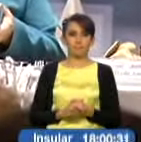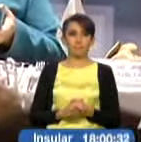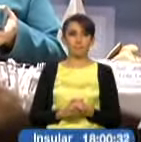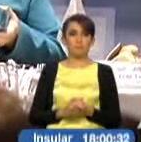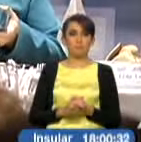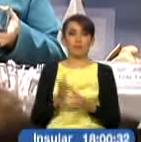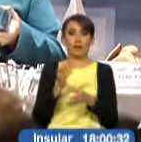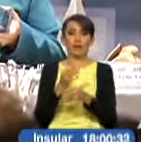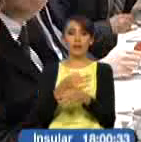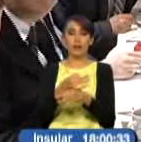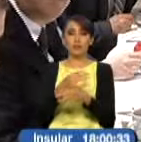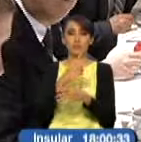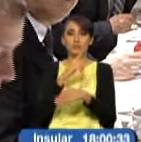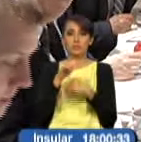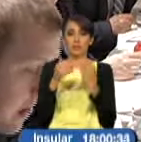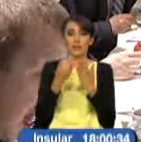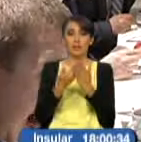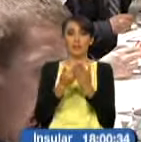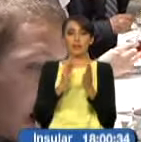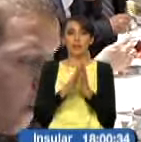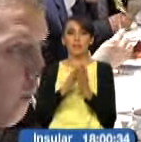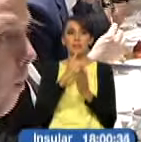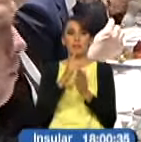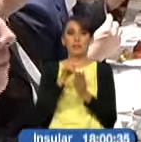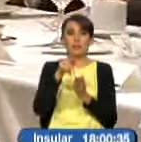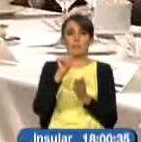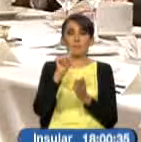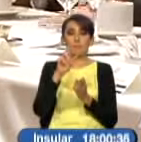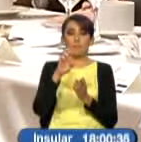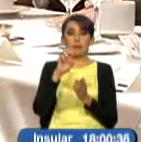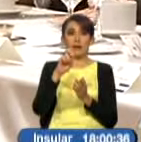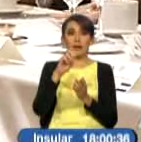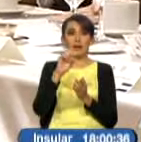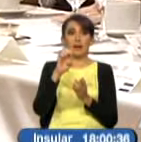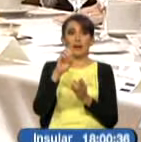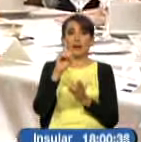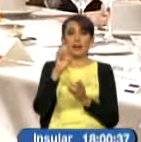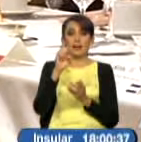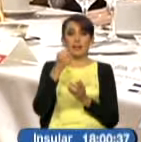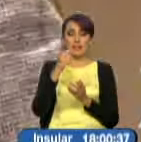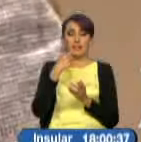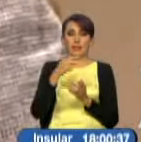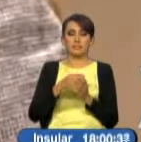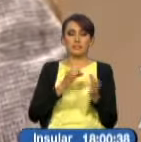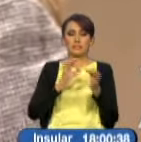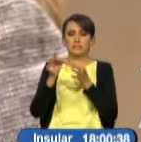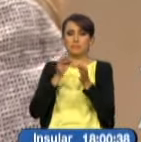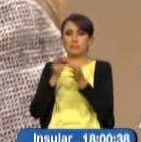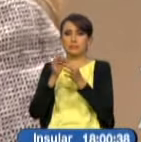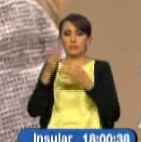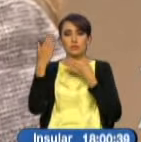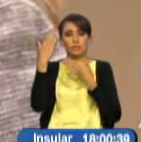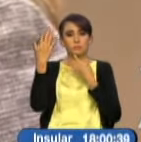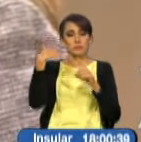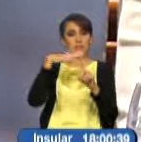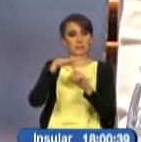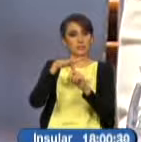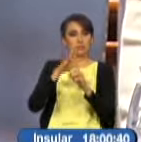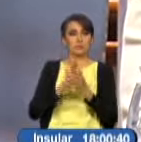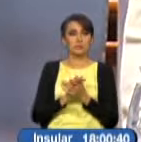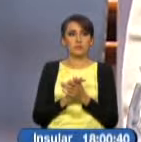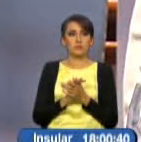Ana Marcela Paredes fue la encargada de dar la bienvenida a los embajadores asistentes, a quienes explicó sobre las políticas de inclusión que ha impulsado el organismo electoral.